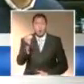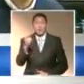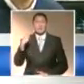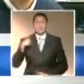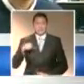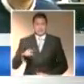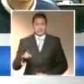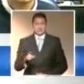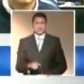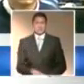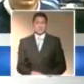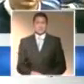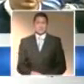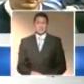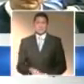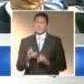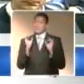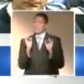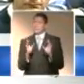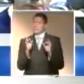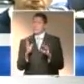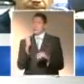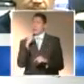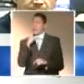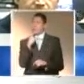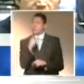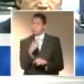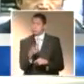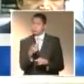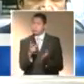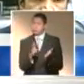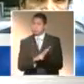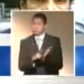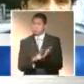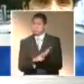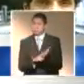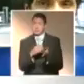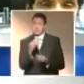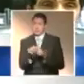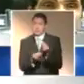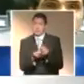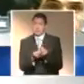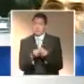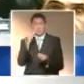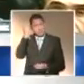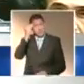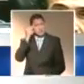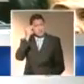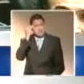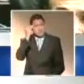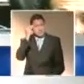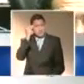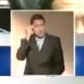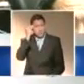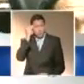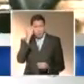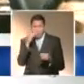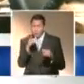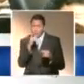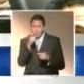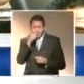una grabación que, en nuestra opinión, es un testimonio oral que contiene